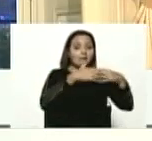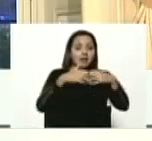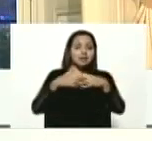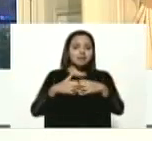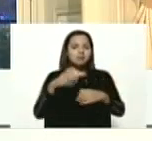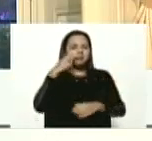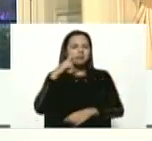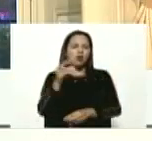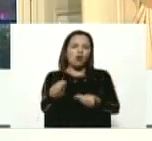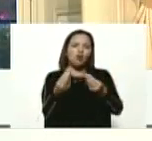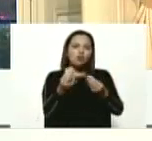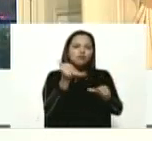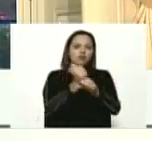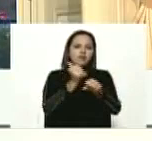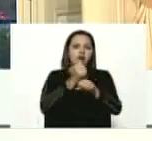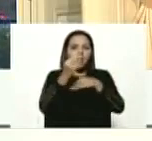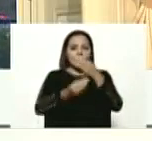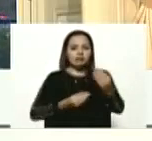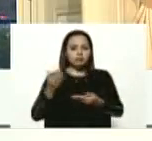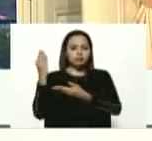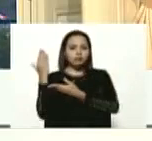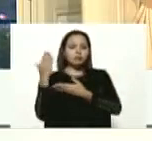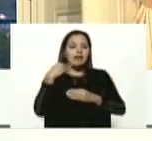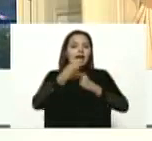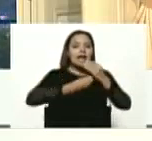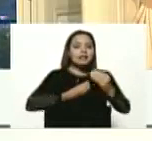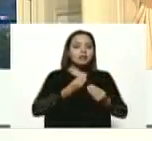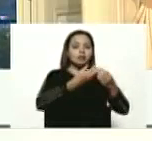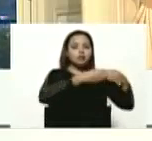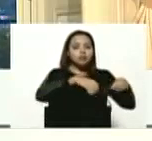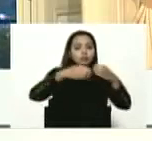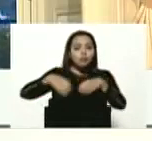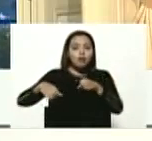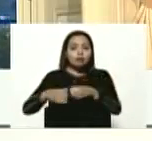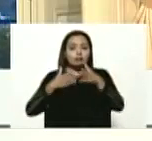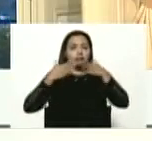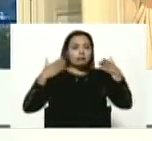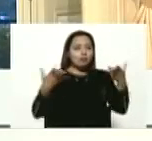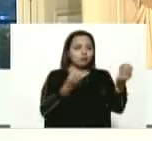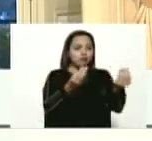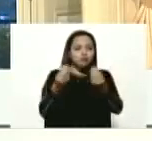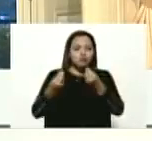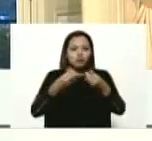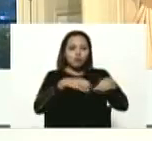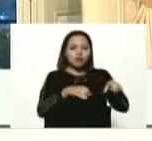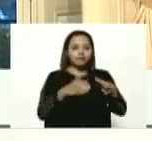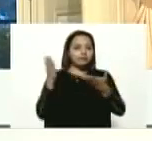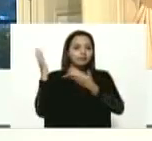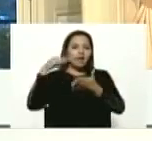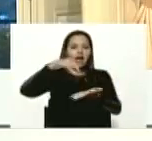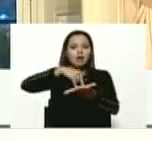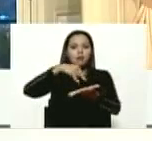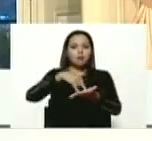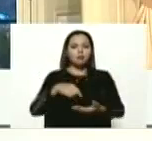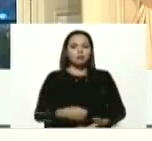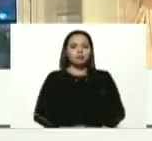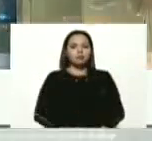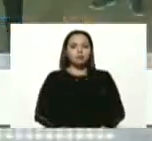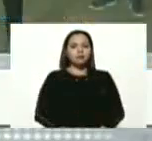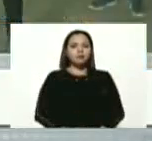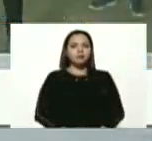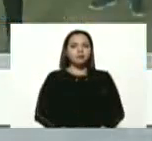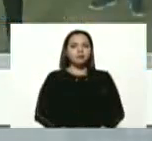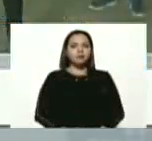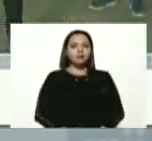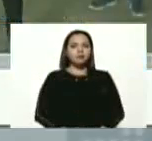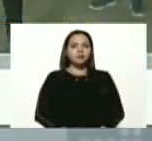el trabajo que se está haciendo para la producción a gran escala de huevos. Adelante, Carabobo.